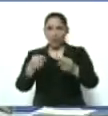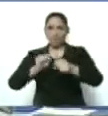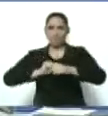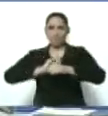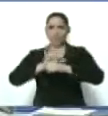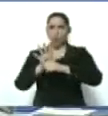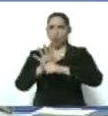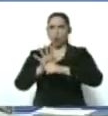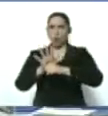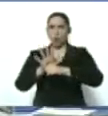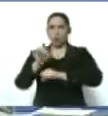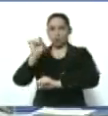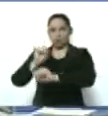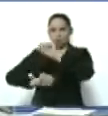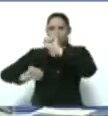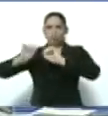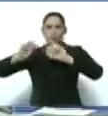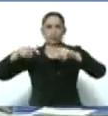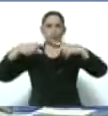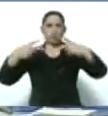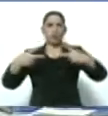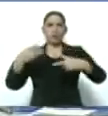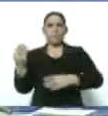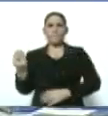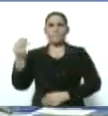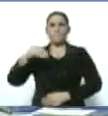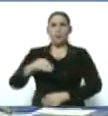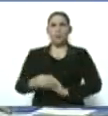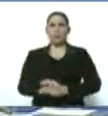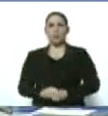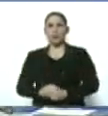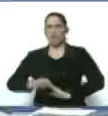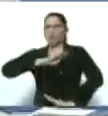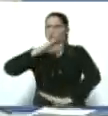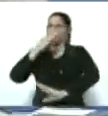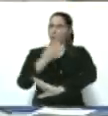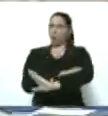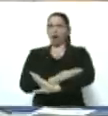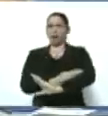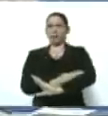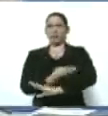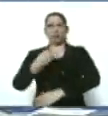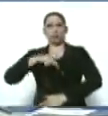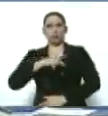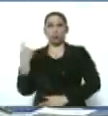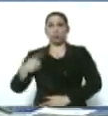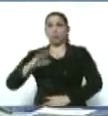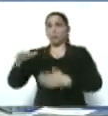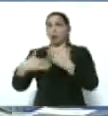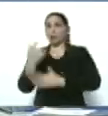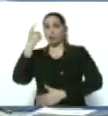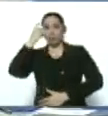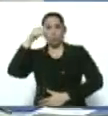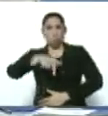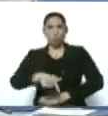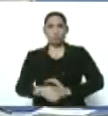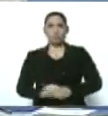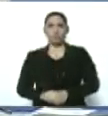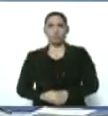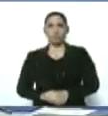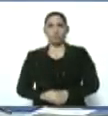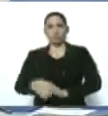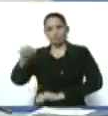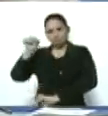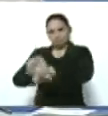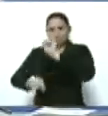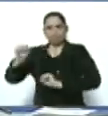coronavirus en una ofensiva nueva que va a ser más demoledora y radical que la que hemos tenido hasta el día de hoy.